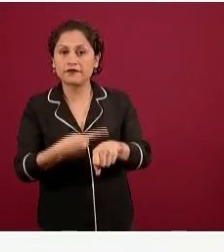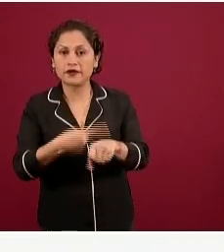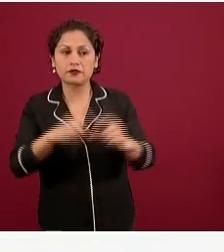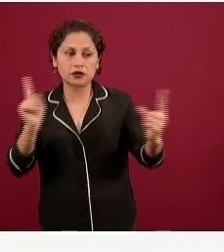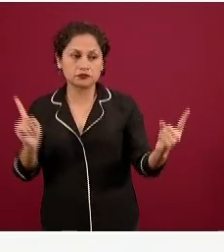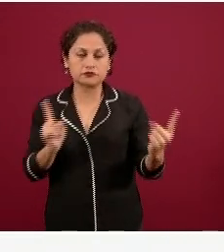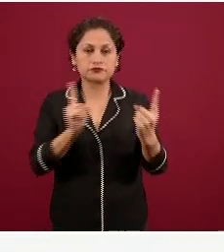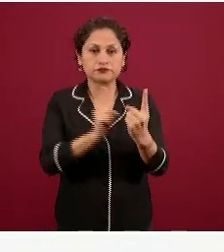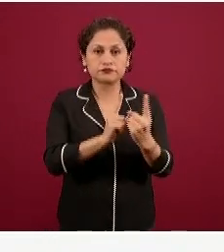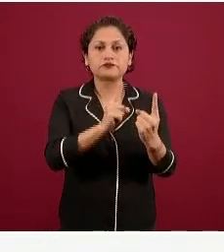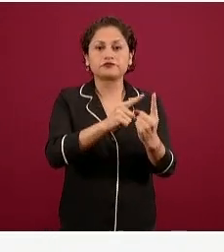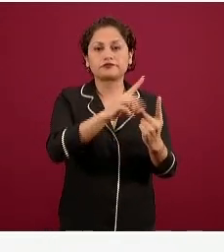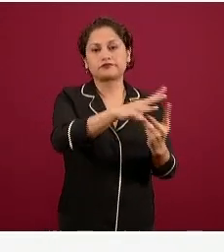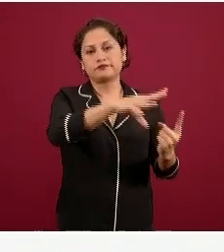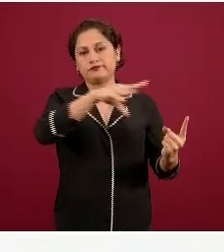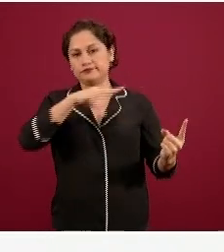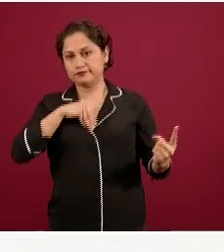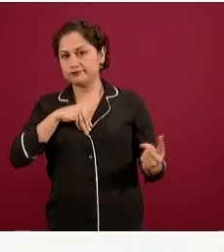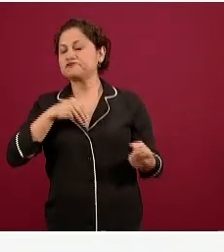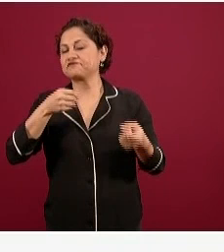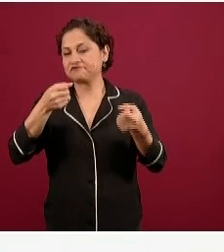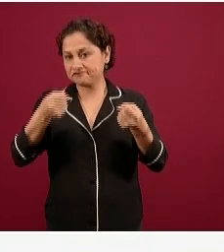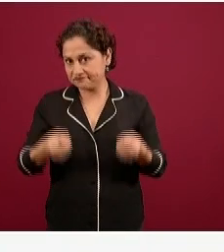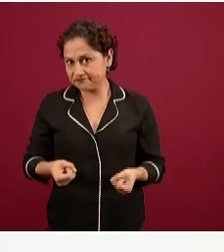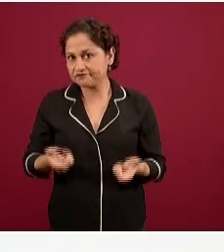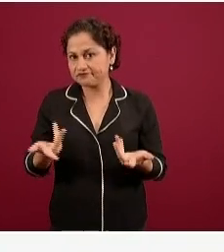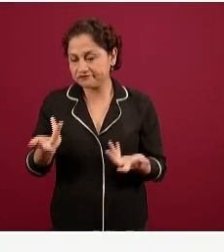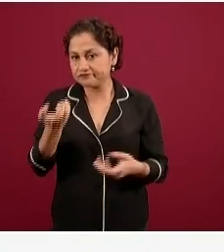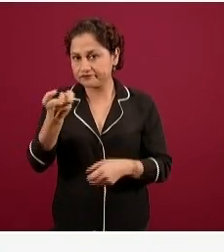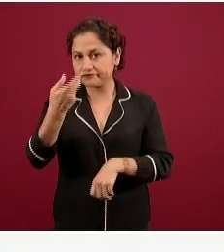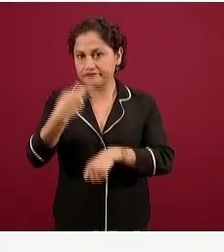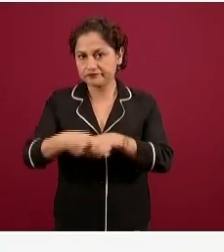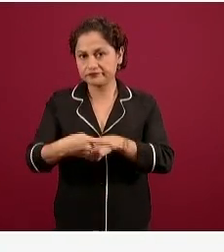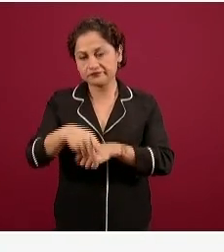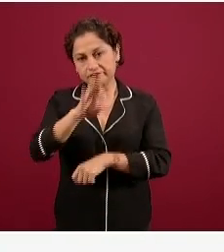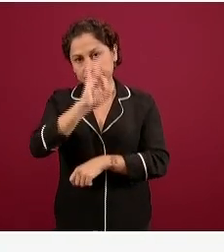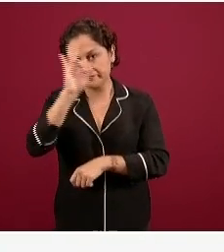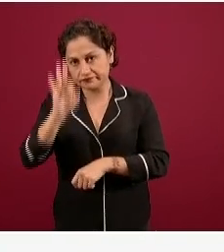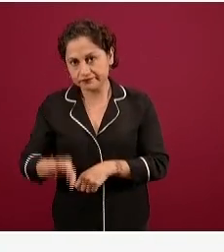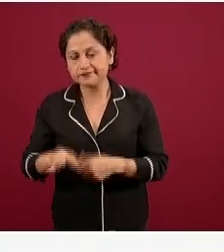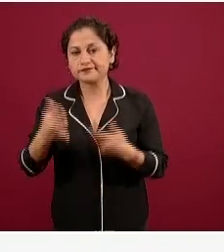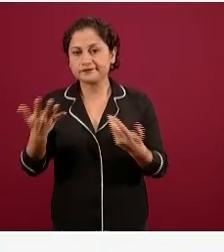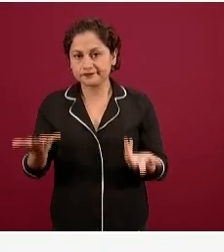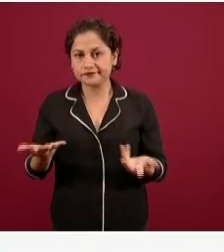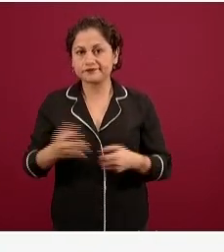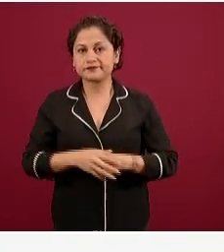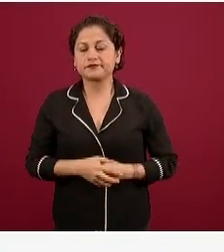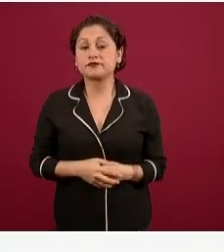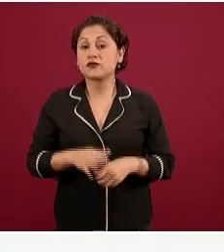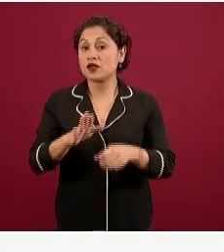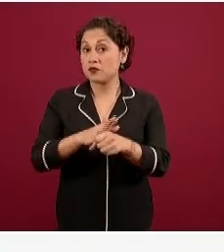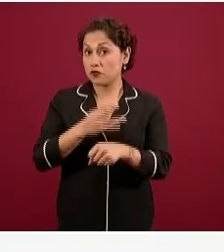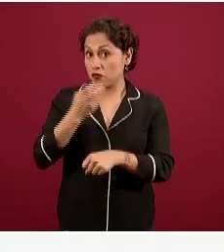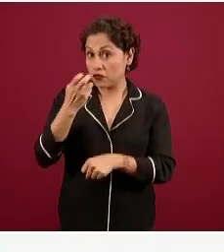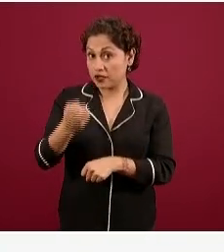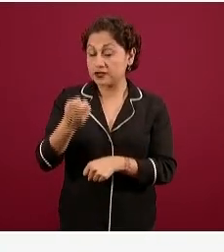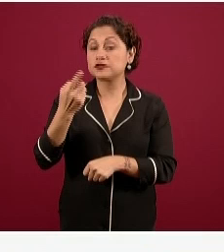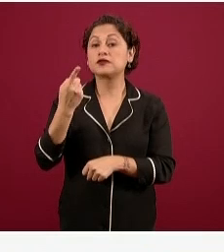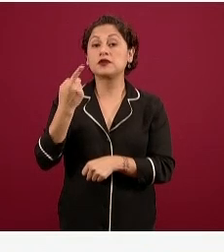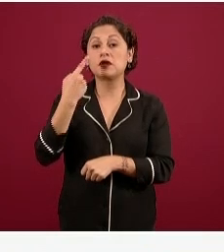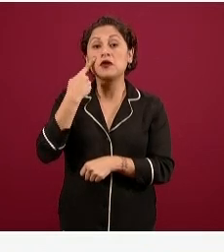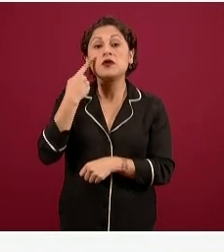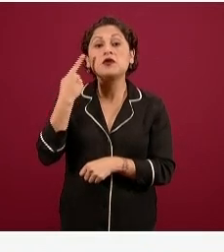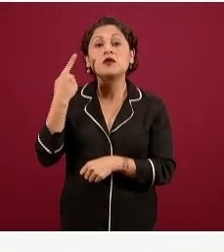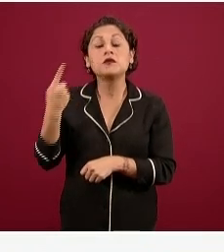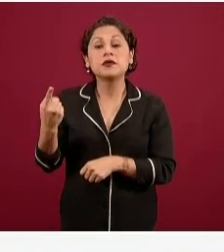que todos los que no hemos enfermado aún tenemos de contagiarnos y en su momento expresar la enfermedad. Por eso la distribución es